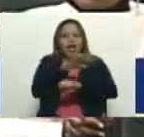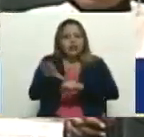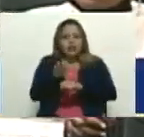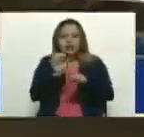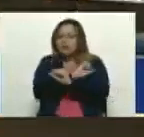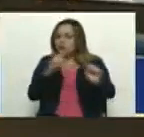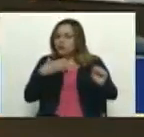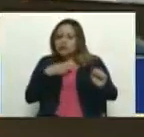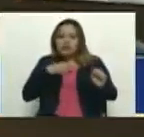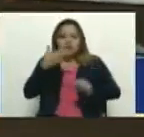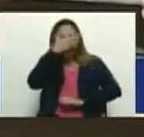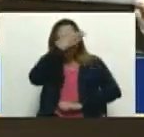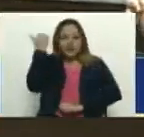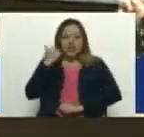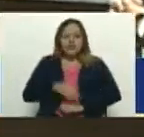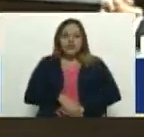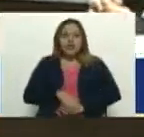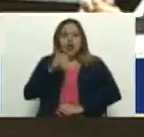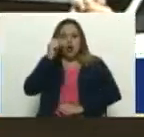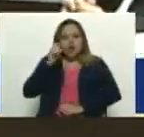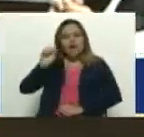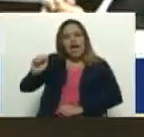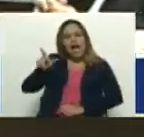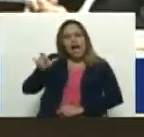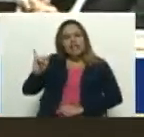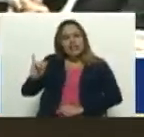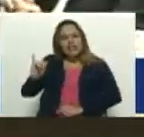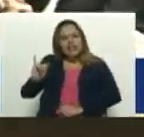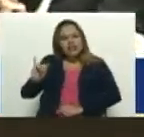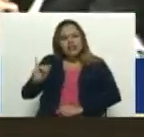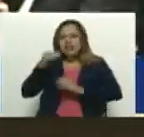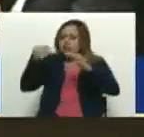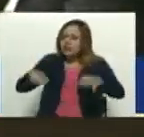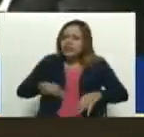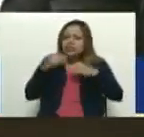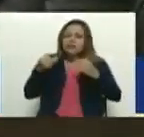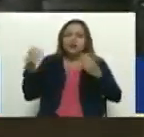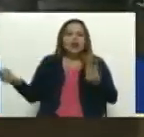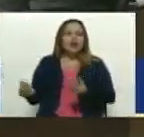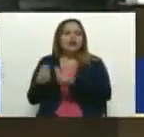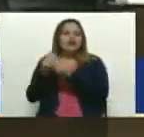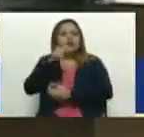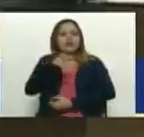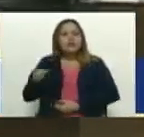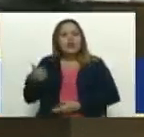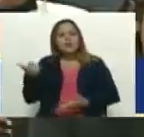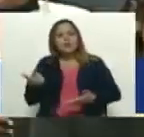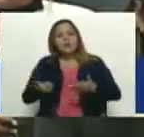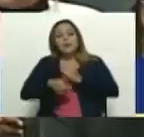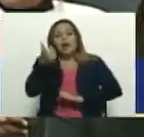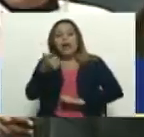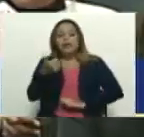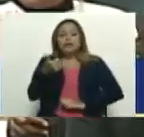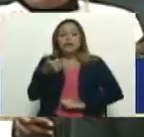imposible de olvidar de Alí Primera, siempre junto a los desposeídos.